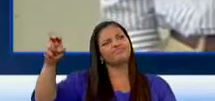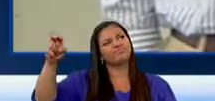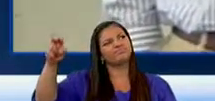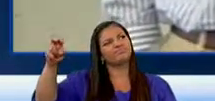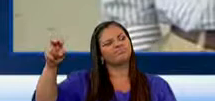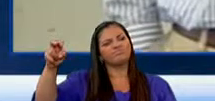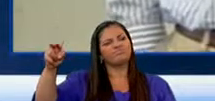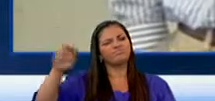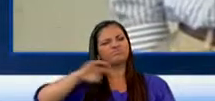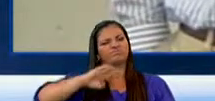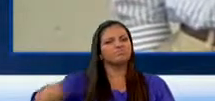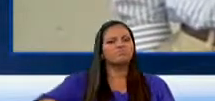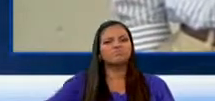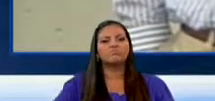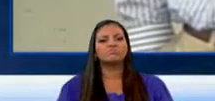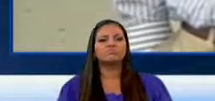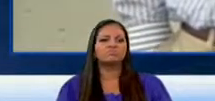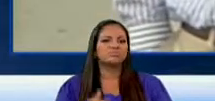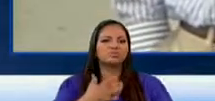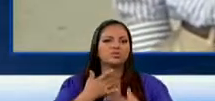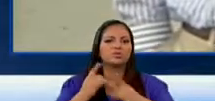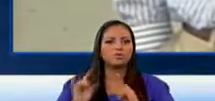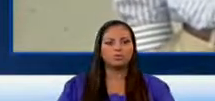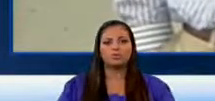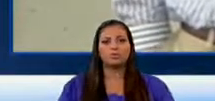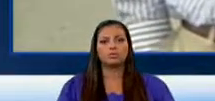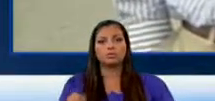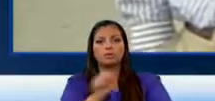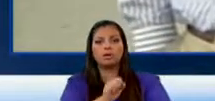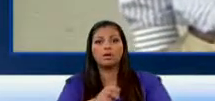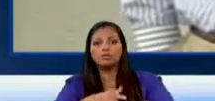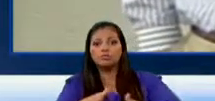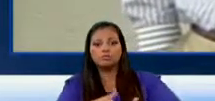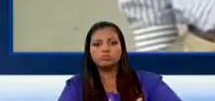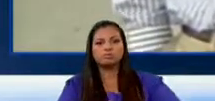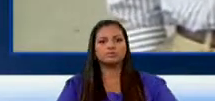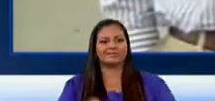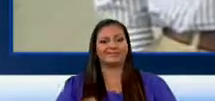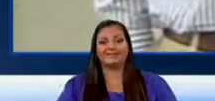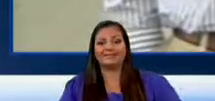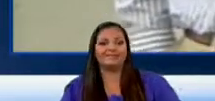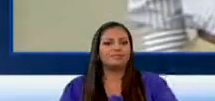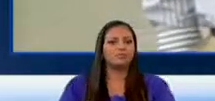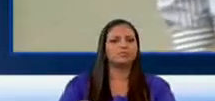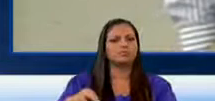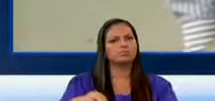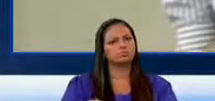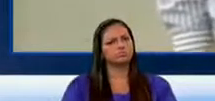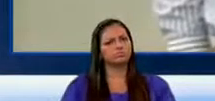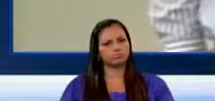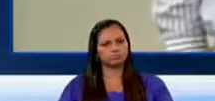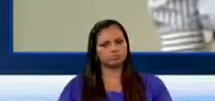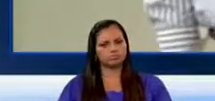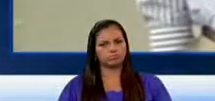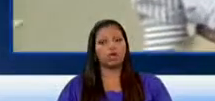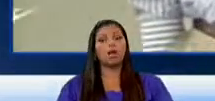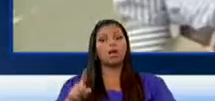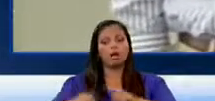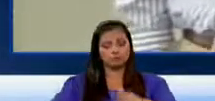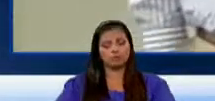cuál podría ser la solución para que lo utilicen? Y la sanción para quienes no lo